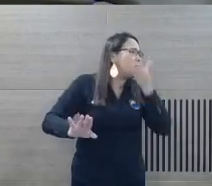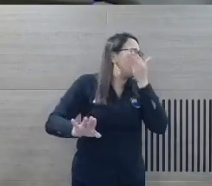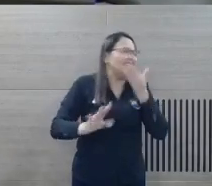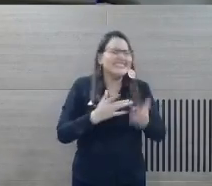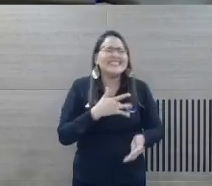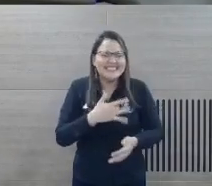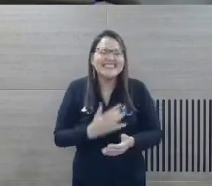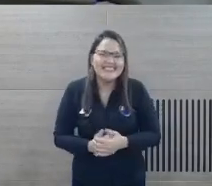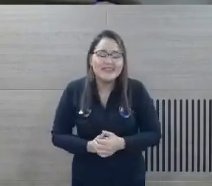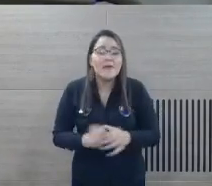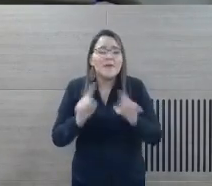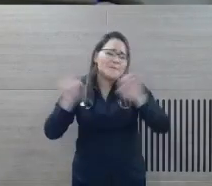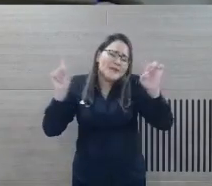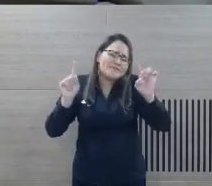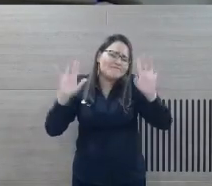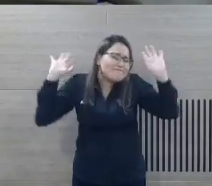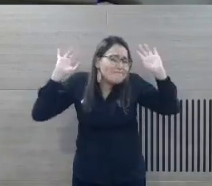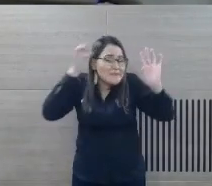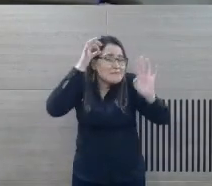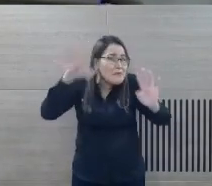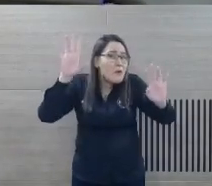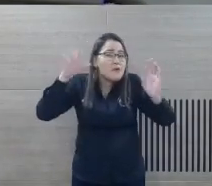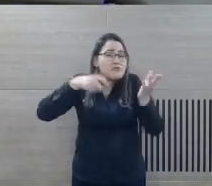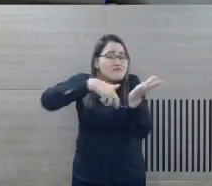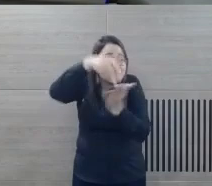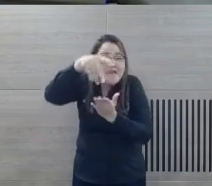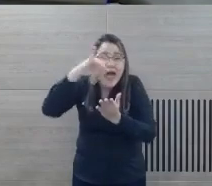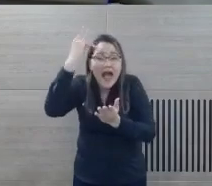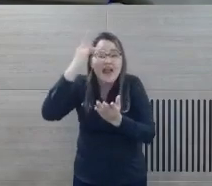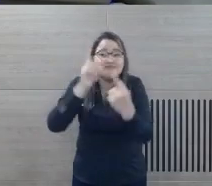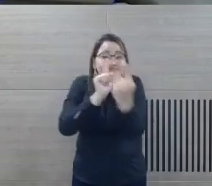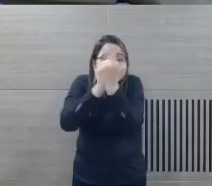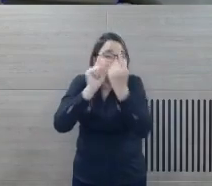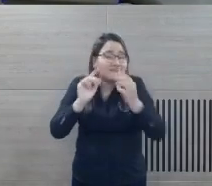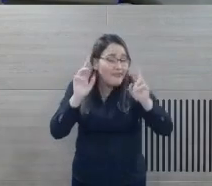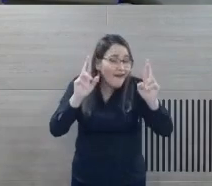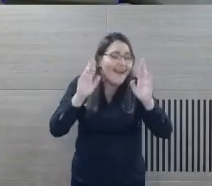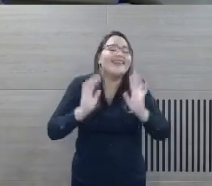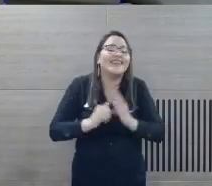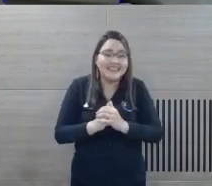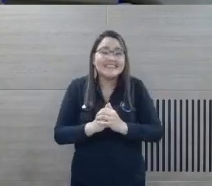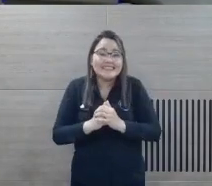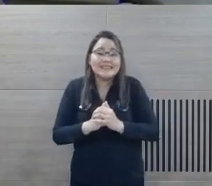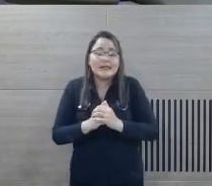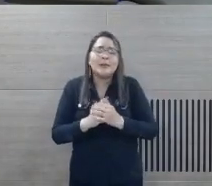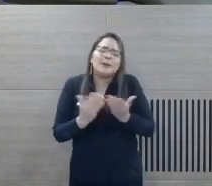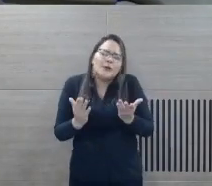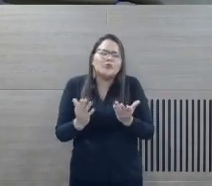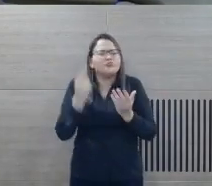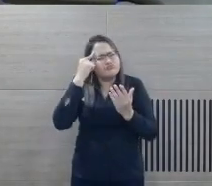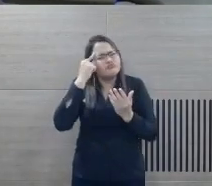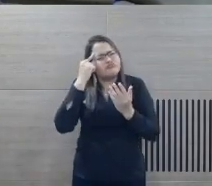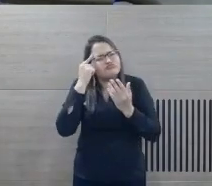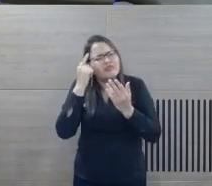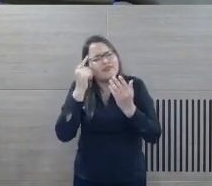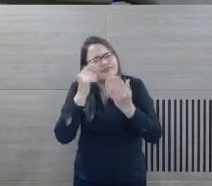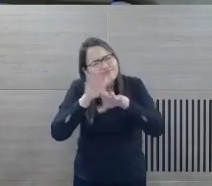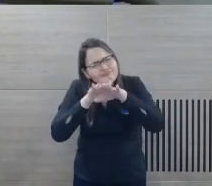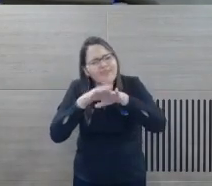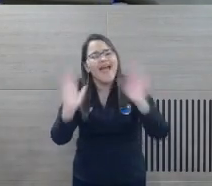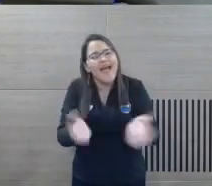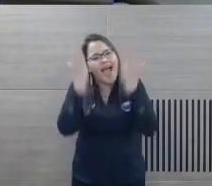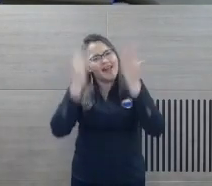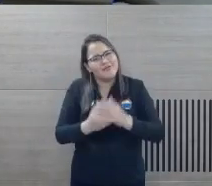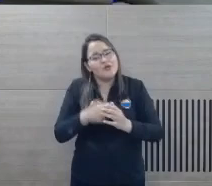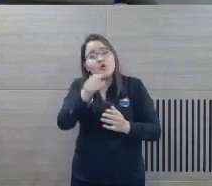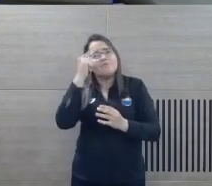institución. Así que yo los invito a pensar qué pueden hacer ahora por la universidad. La universidad ha hecho mucho por ustedes,